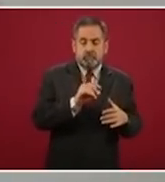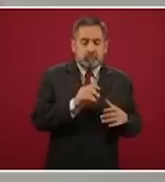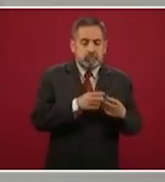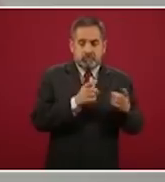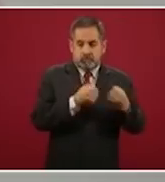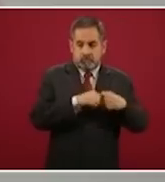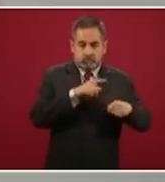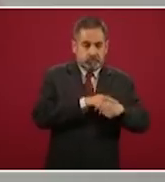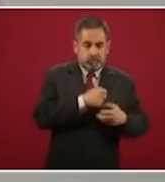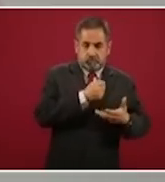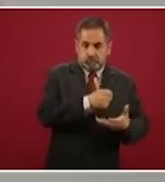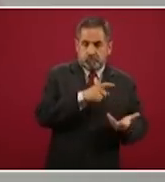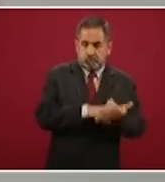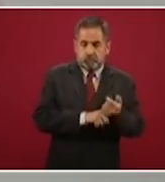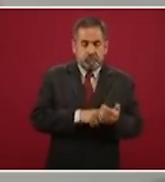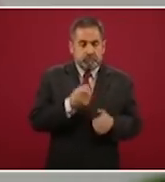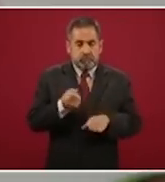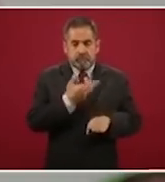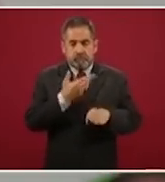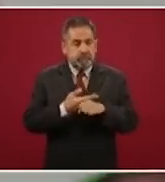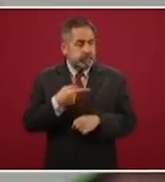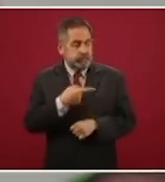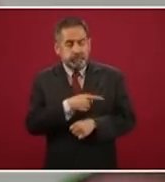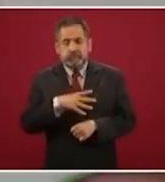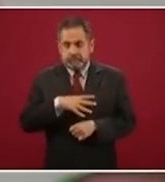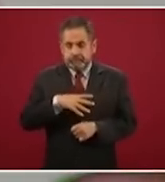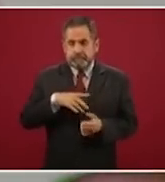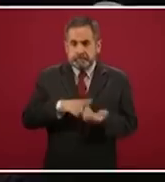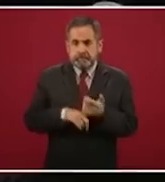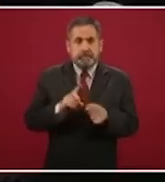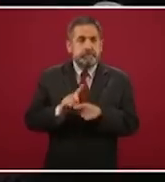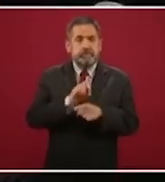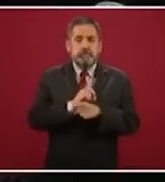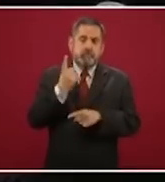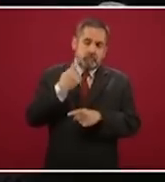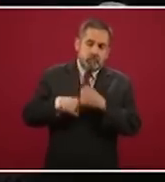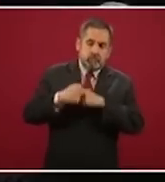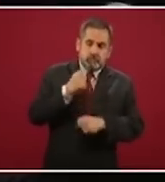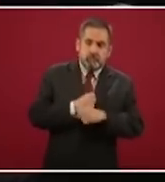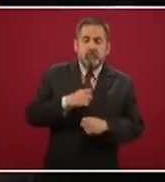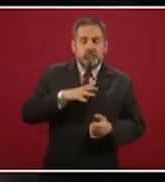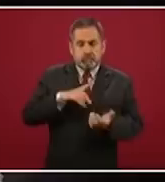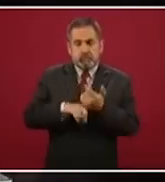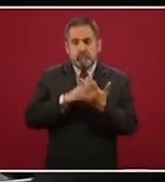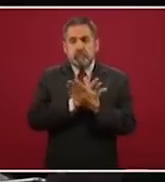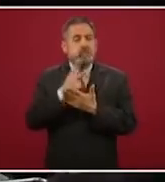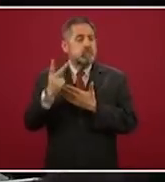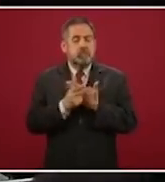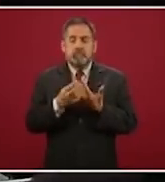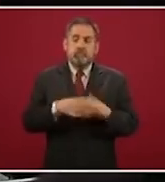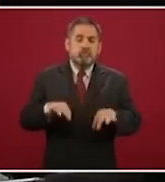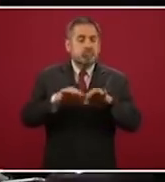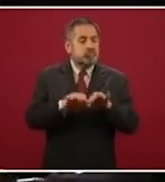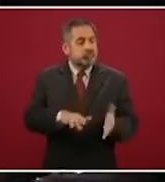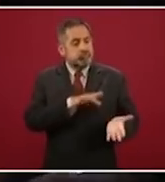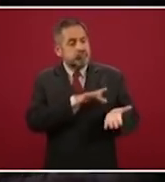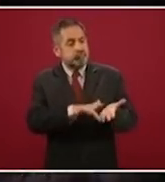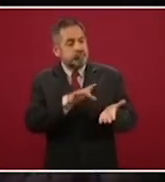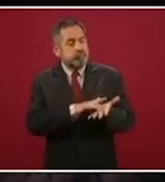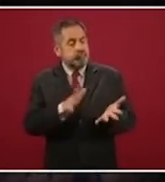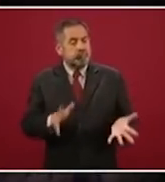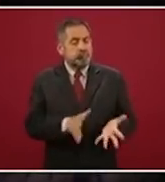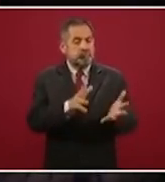la Secretaría de Desarrollo Económico, está aquí su secretario. Desde el año pasado implementamos un programa muy importante de apoyo